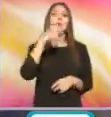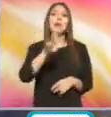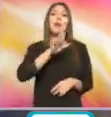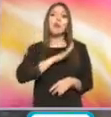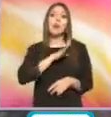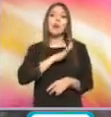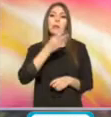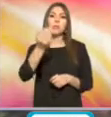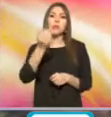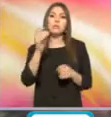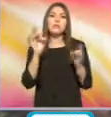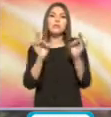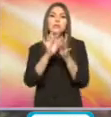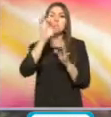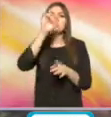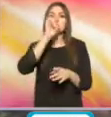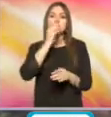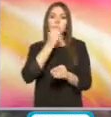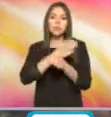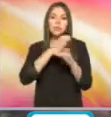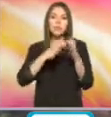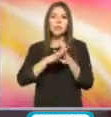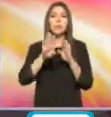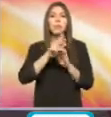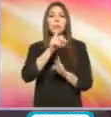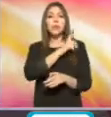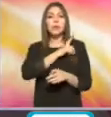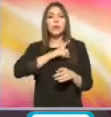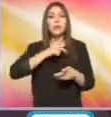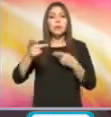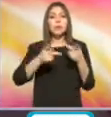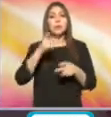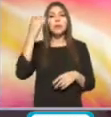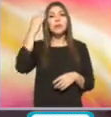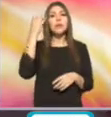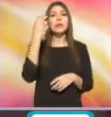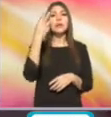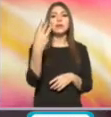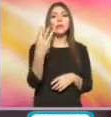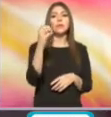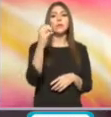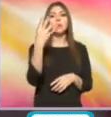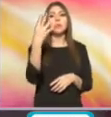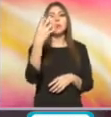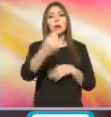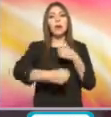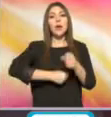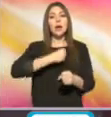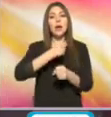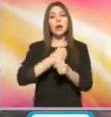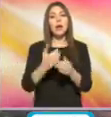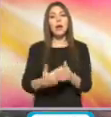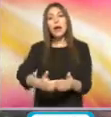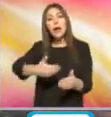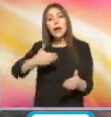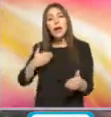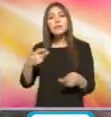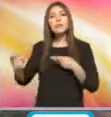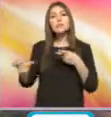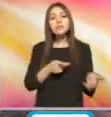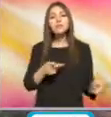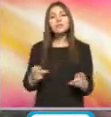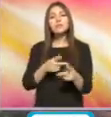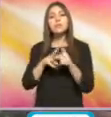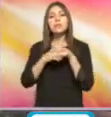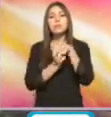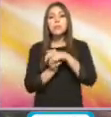riesgo, ¿no? Sí. La preparación del luchador es básicamente de 3 a 4 años antes para poder subir a un ring como luchador profesional. Tienes